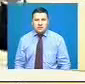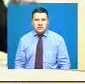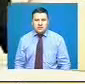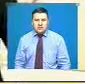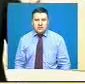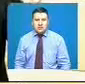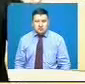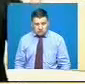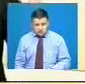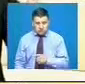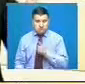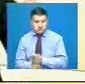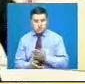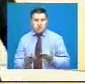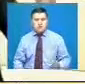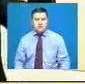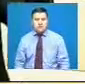pero que los va a llevar